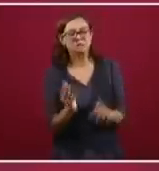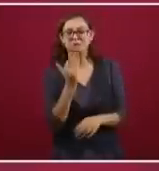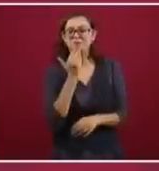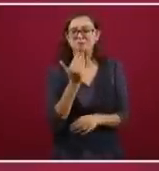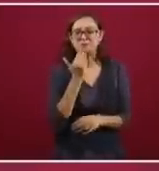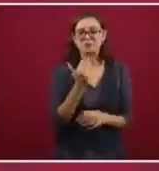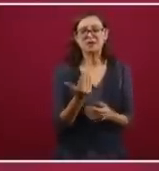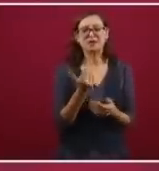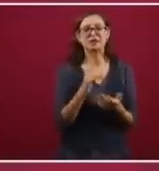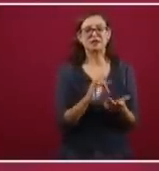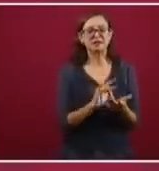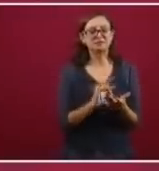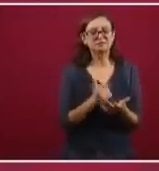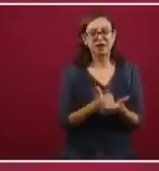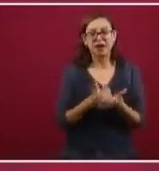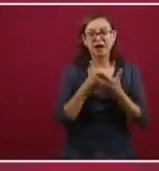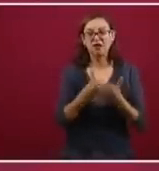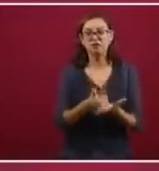ayuden, pero